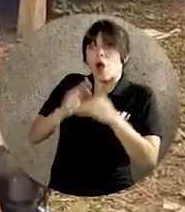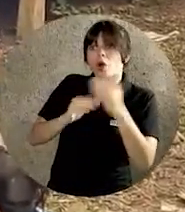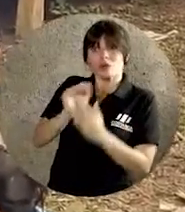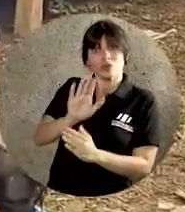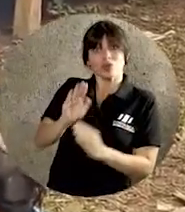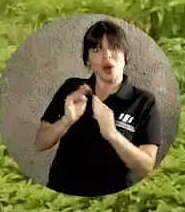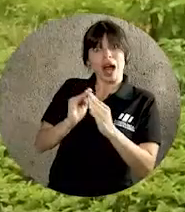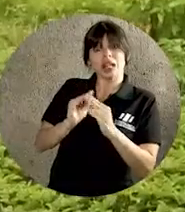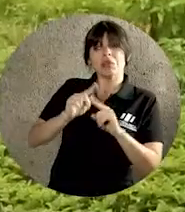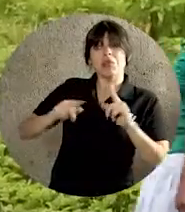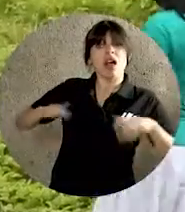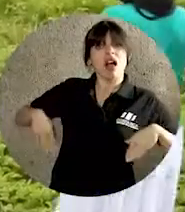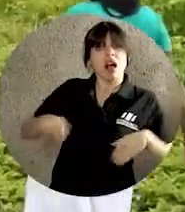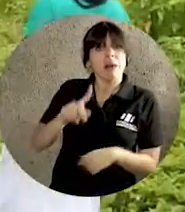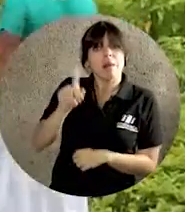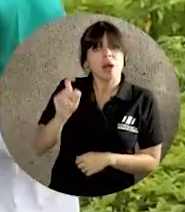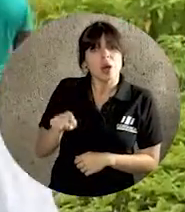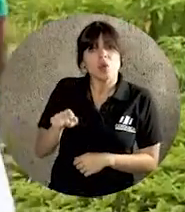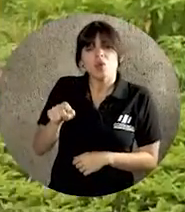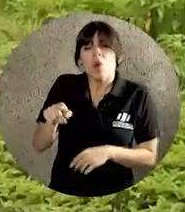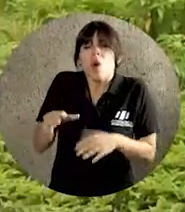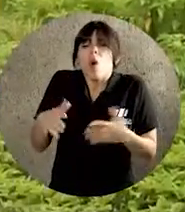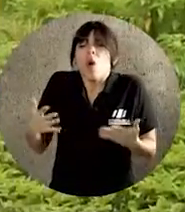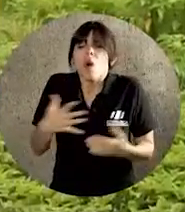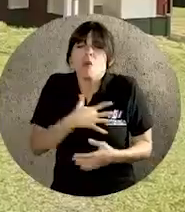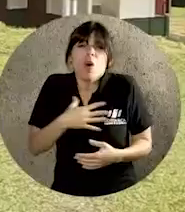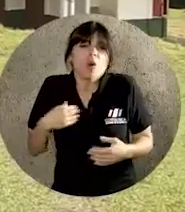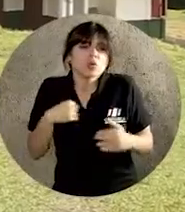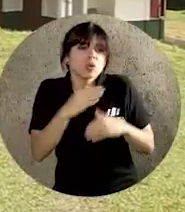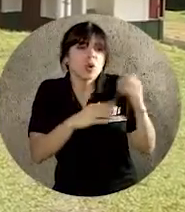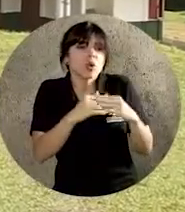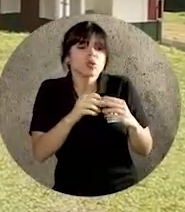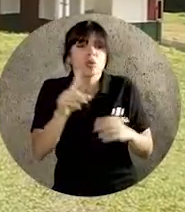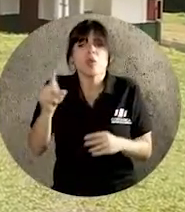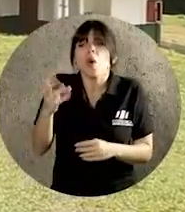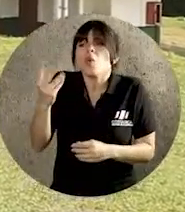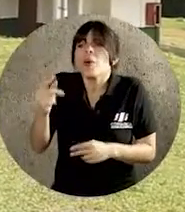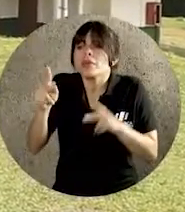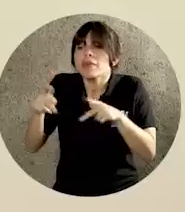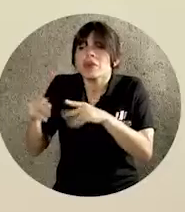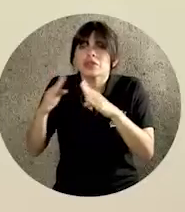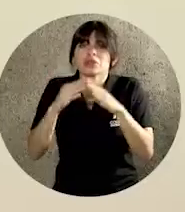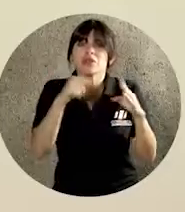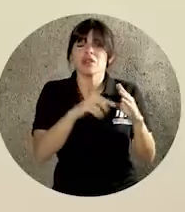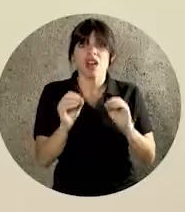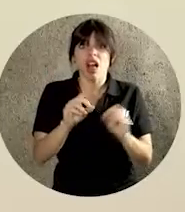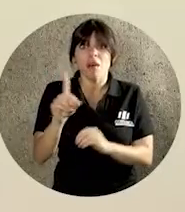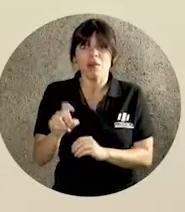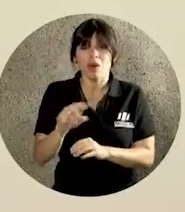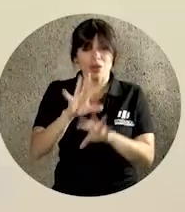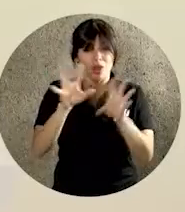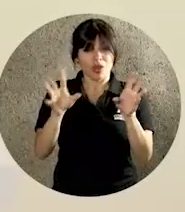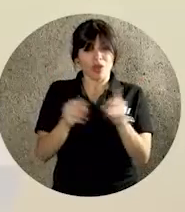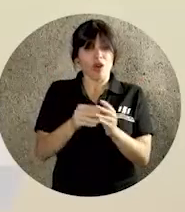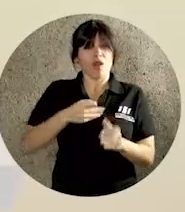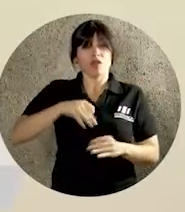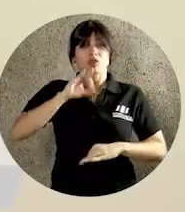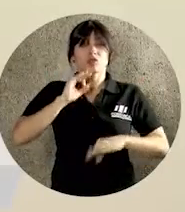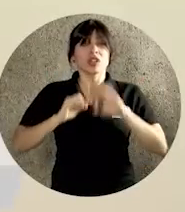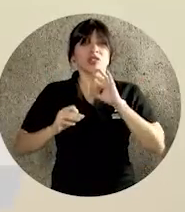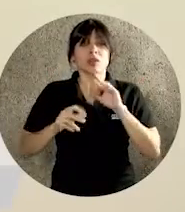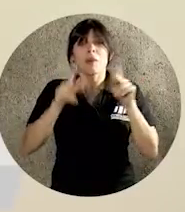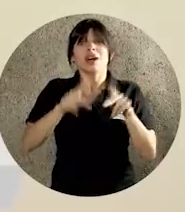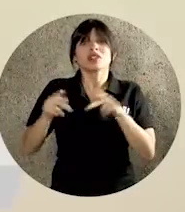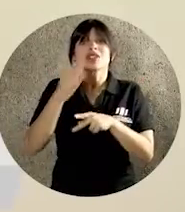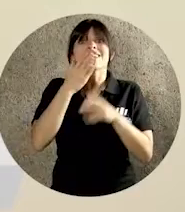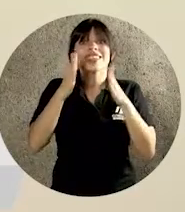construir su casa pero no le preguntan cómo la quiere o para cuántas personas es. Esa frustración la viven las